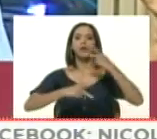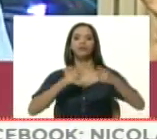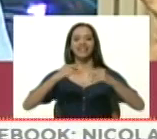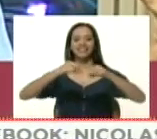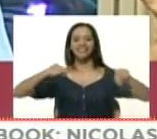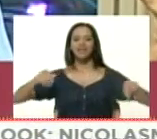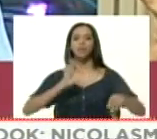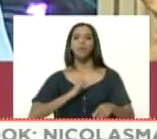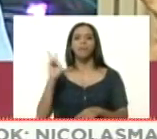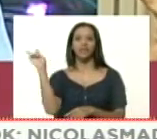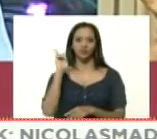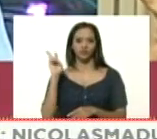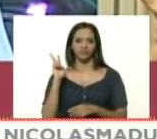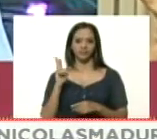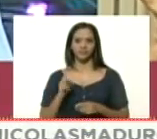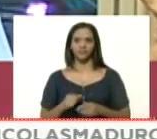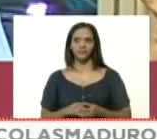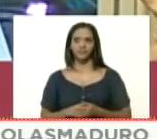venezolana.